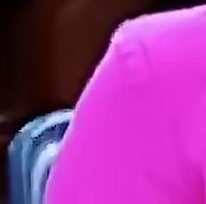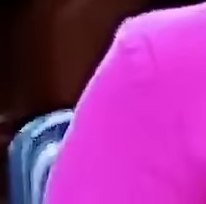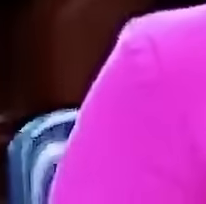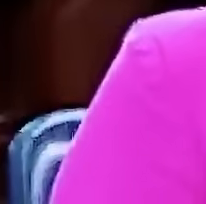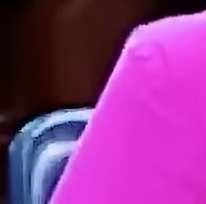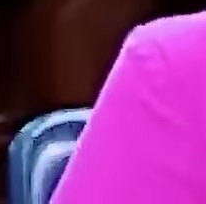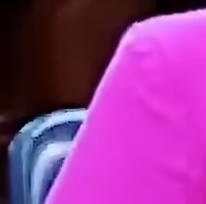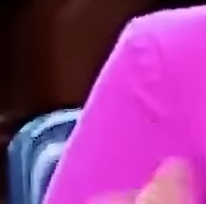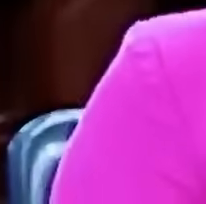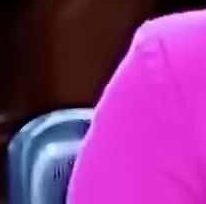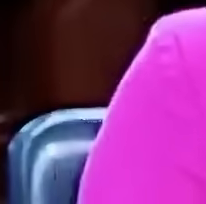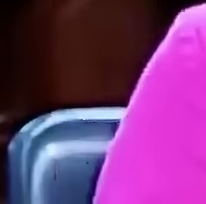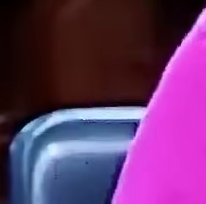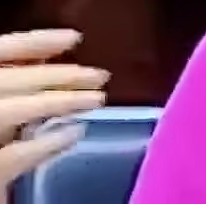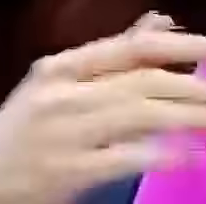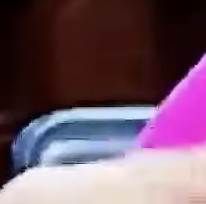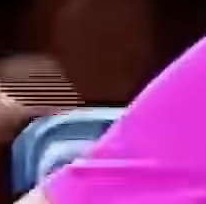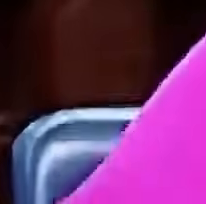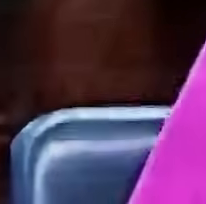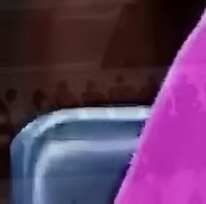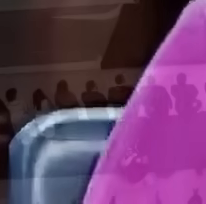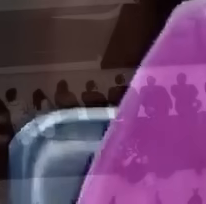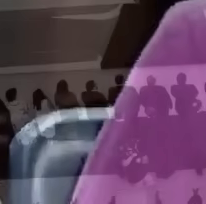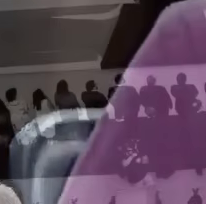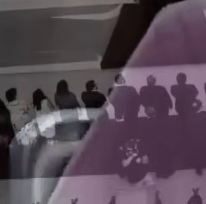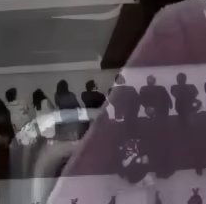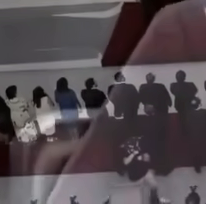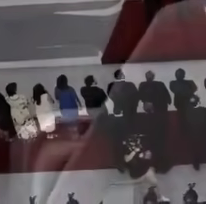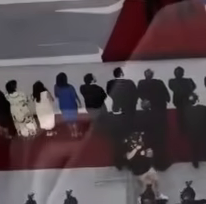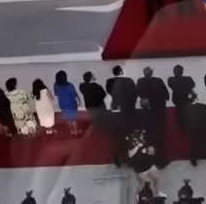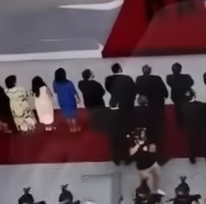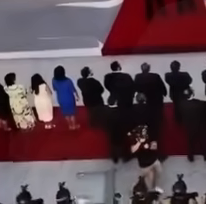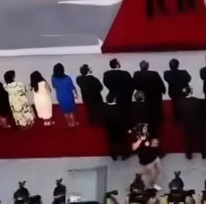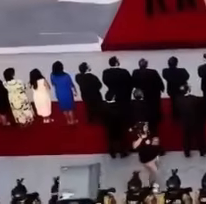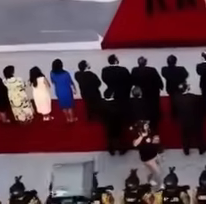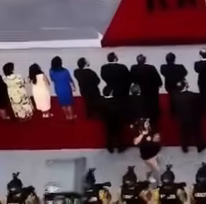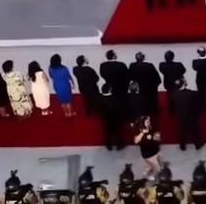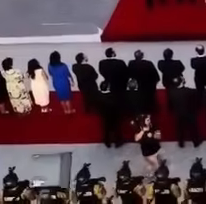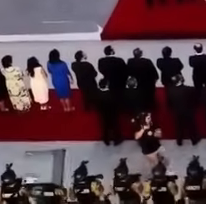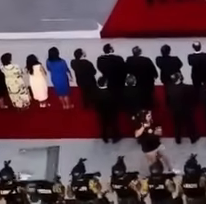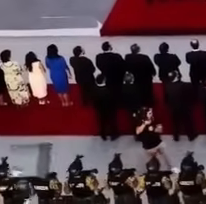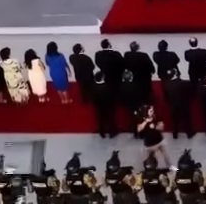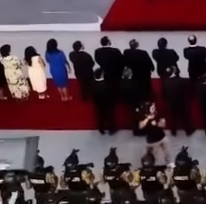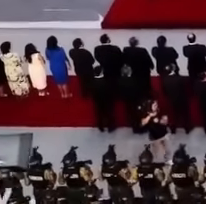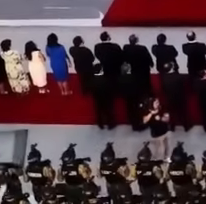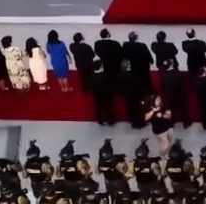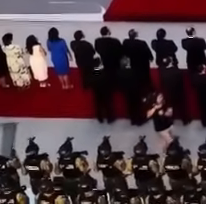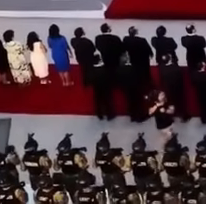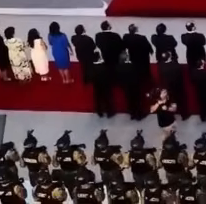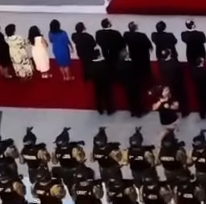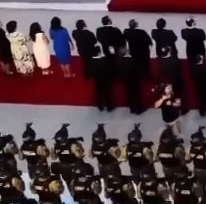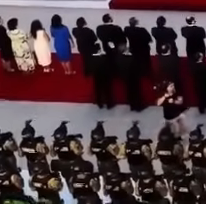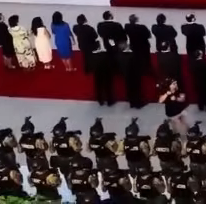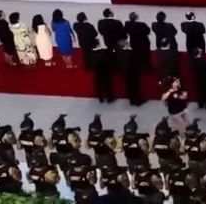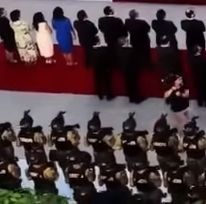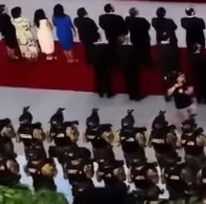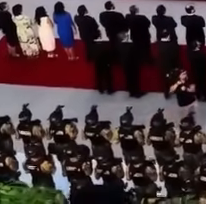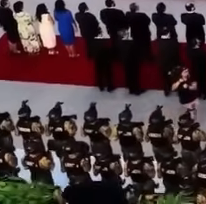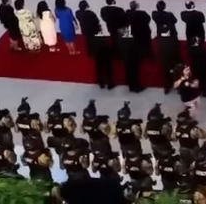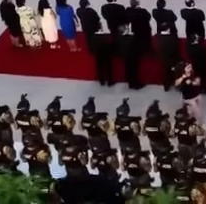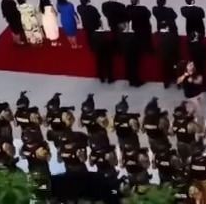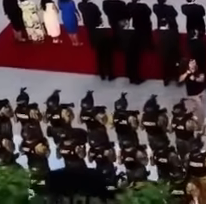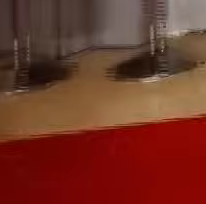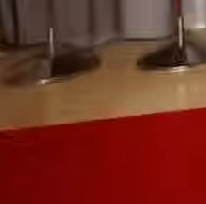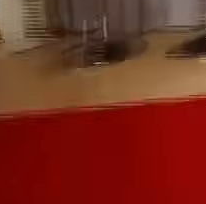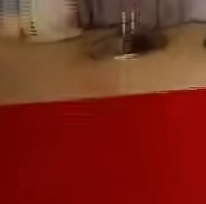Claudia Ortiz insiste en defender a sus angelitos. Sin embargo, la población es la que manda y son ellos los que pidieron esto desde décadas